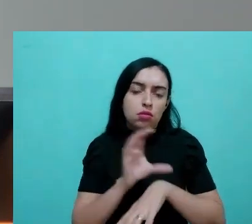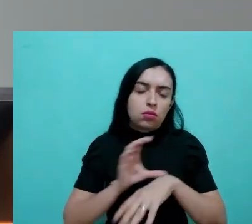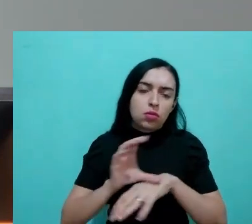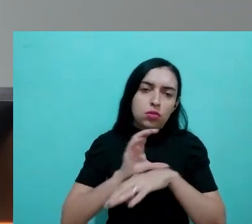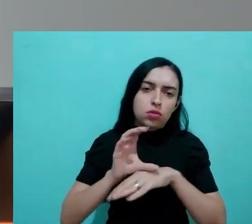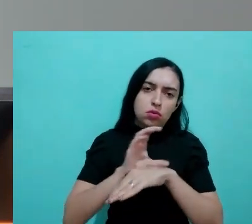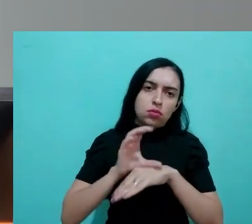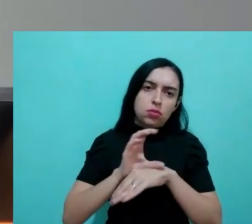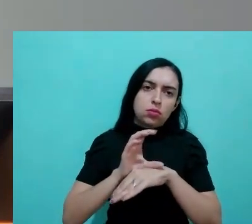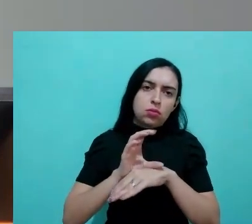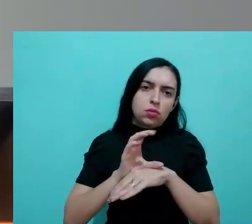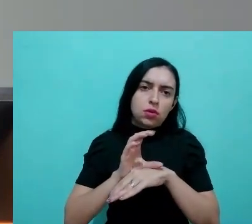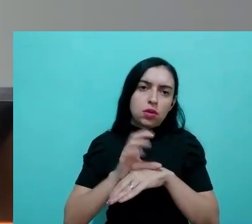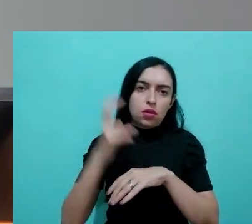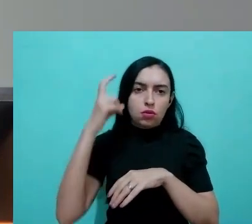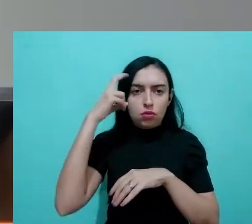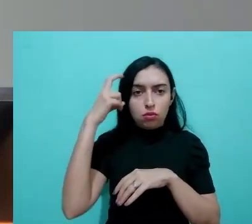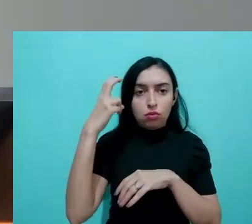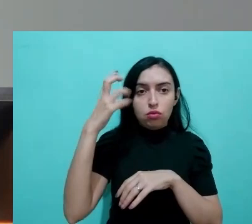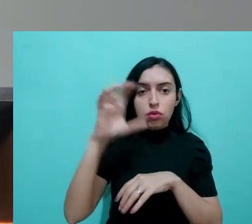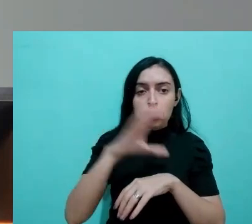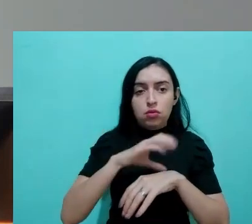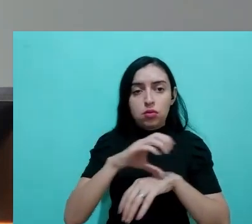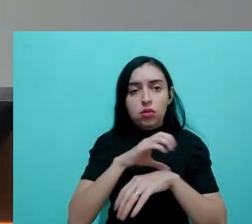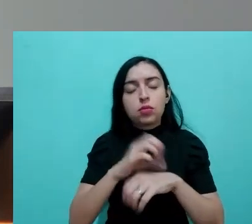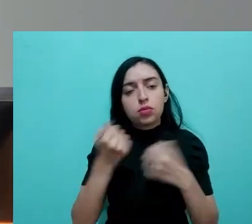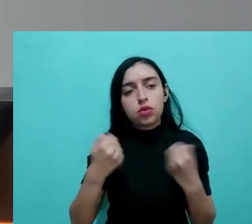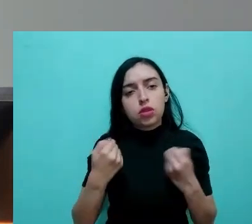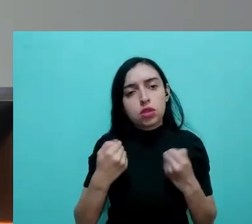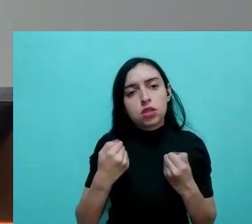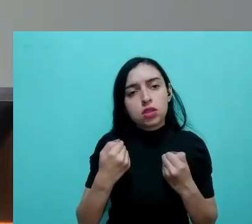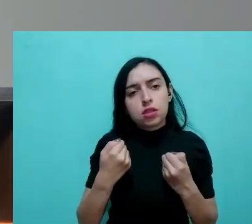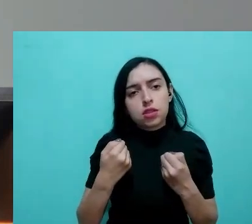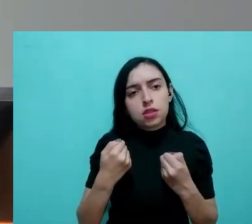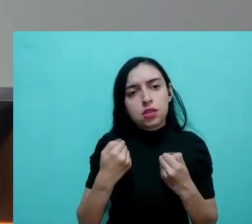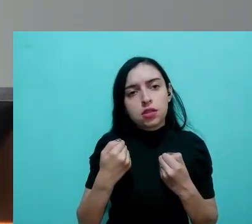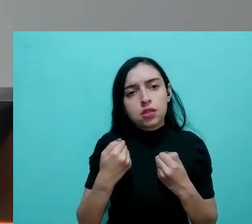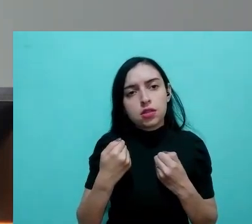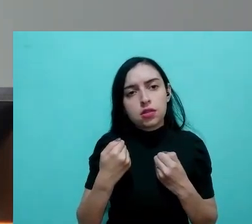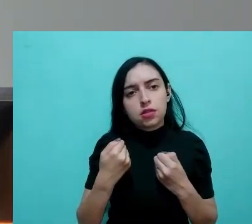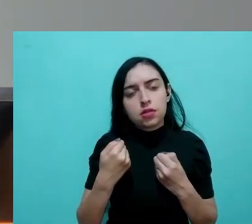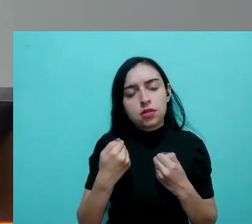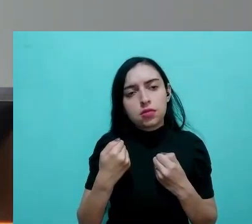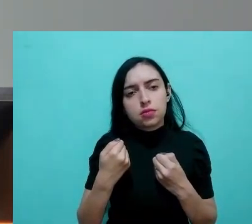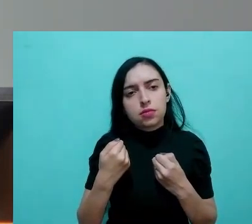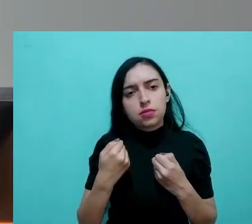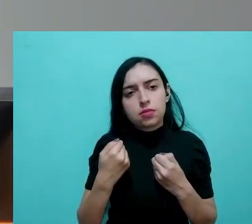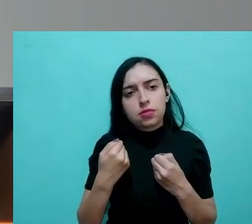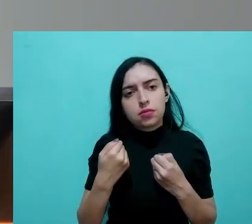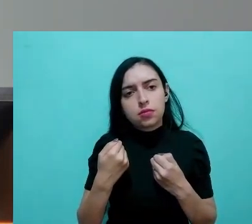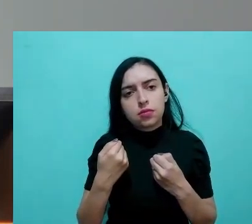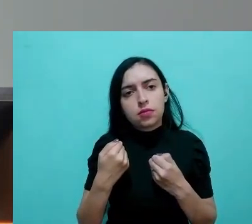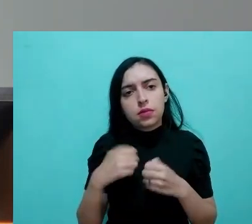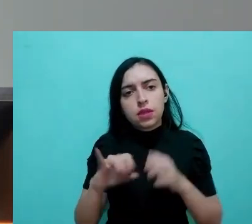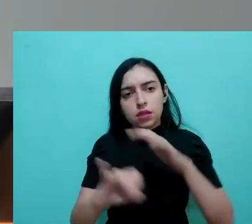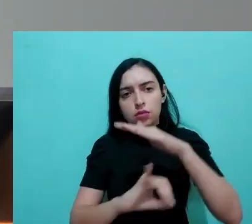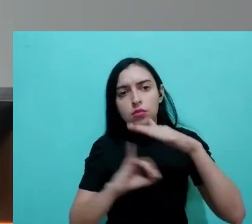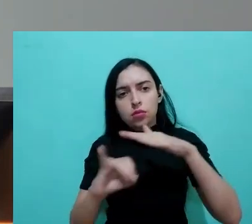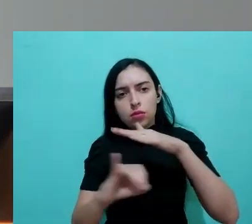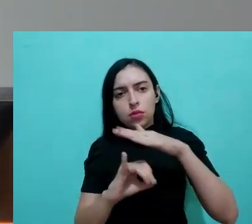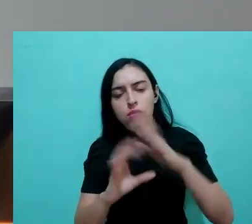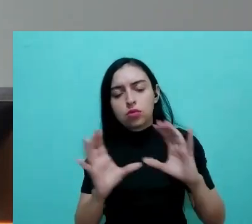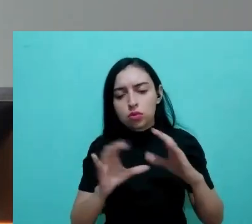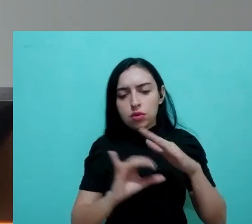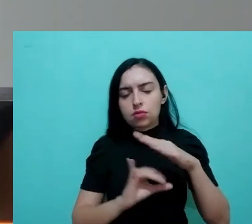la cultura constitucional, podía solamente ser la constitución de las instituciones, de los órganos, de